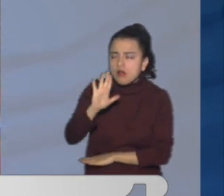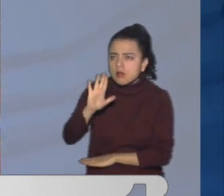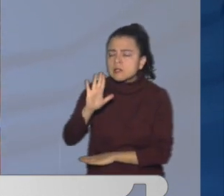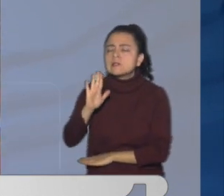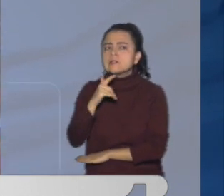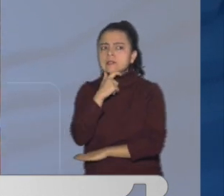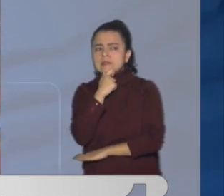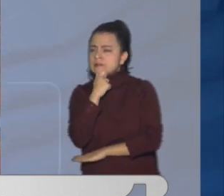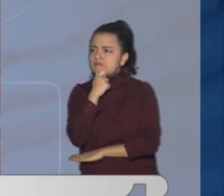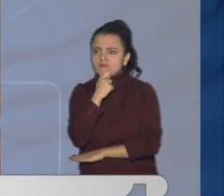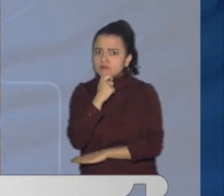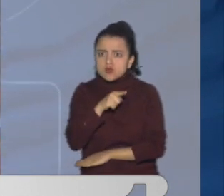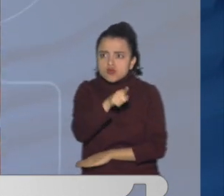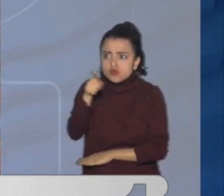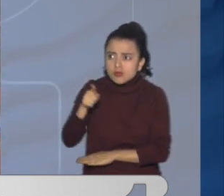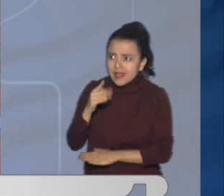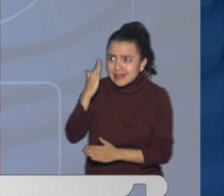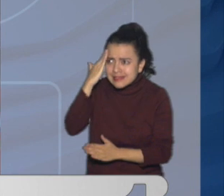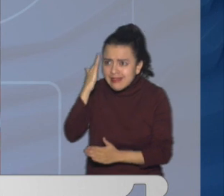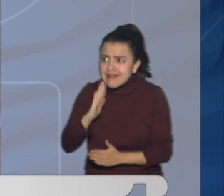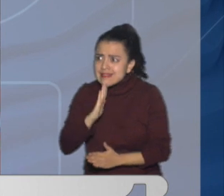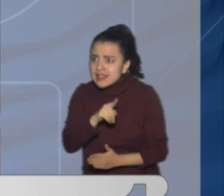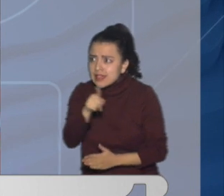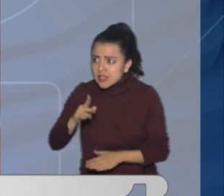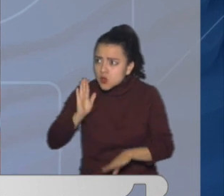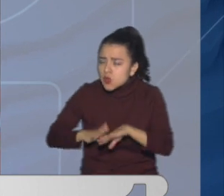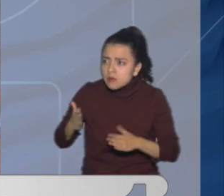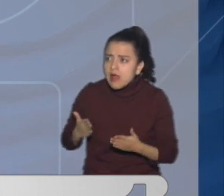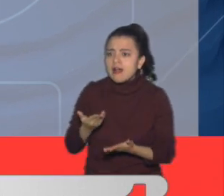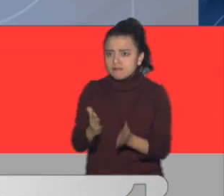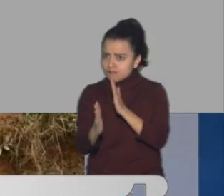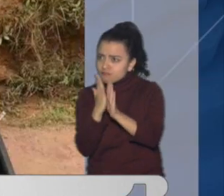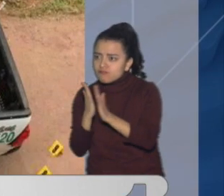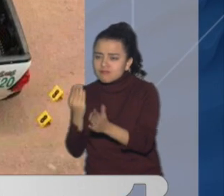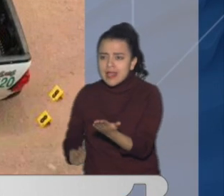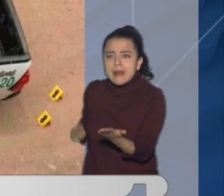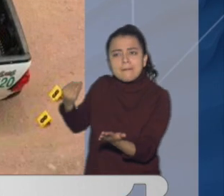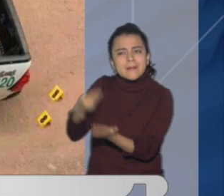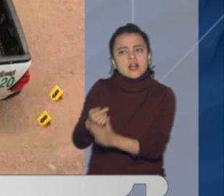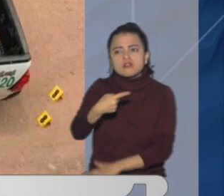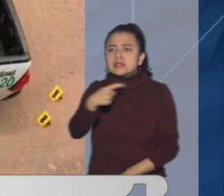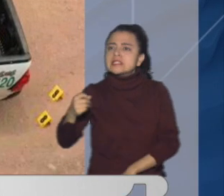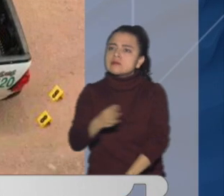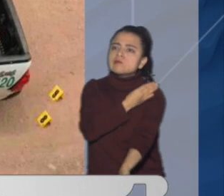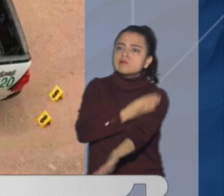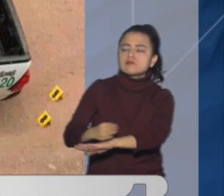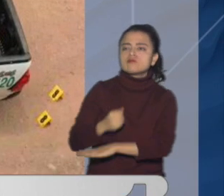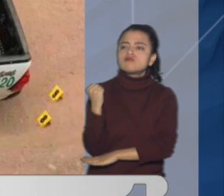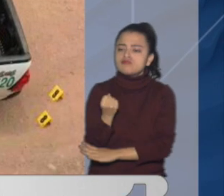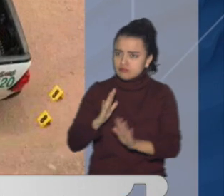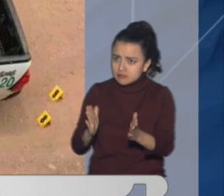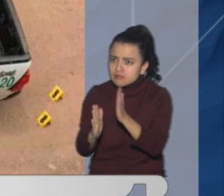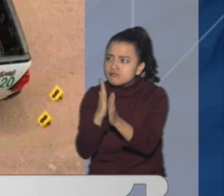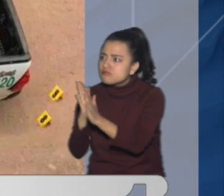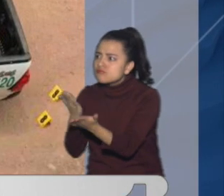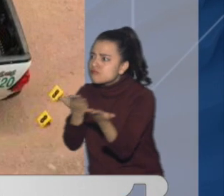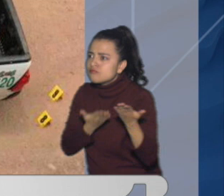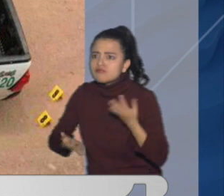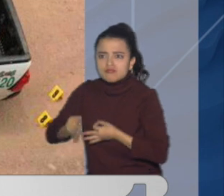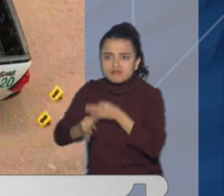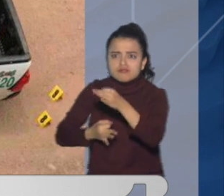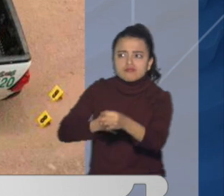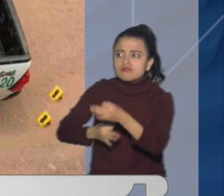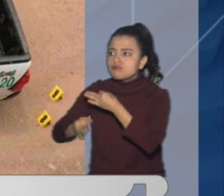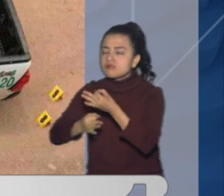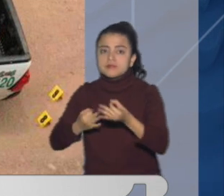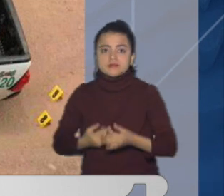recompensa de hasta 100 millones de pesos a quien dé información por los responsables de este crimen. También resultó un uniformado herido durante